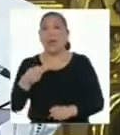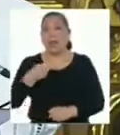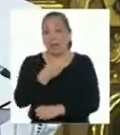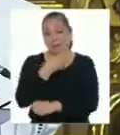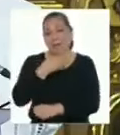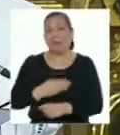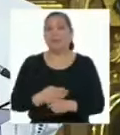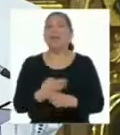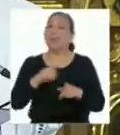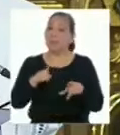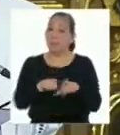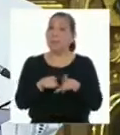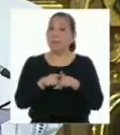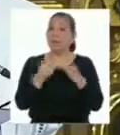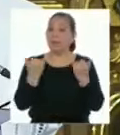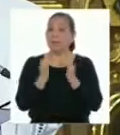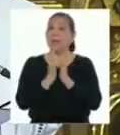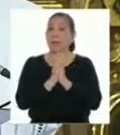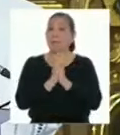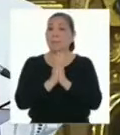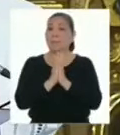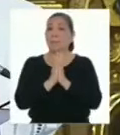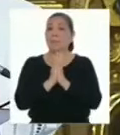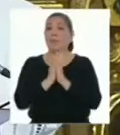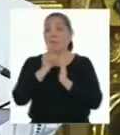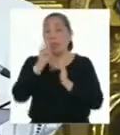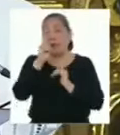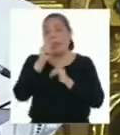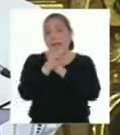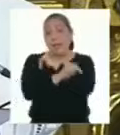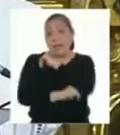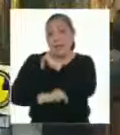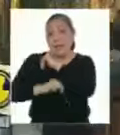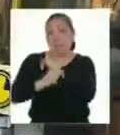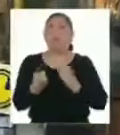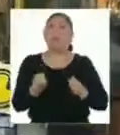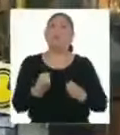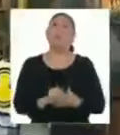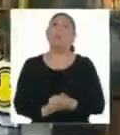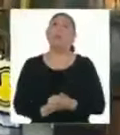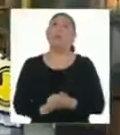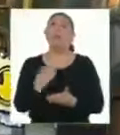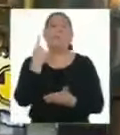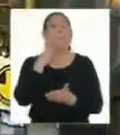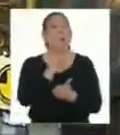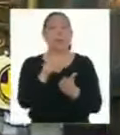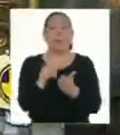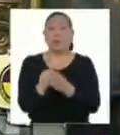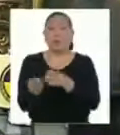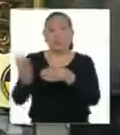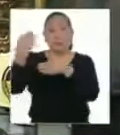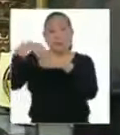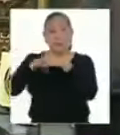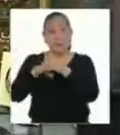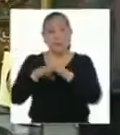También ofrecemos esta misa de la Nación, especialmente por todos los que